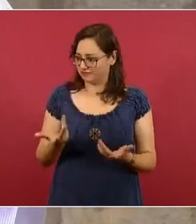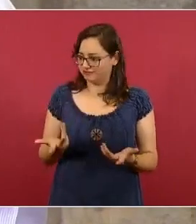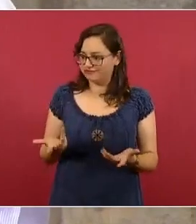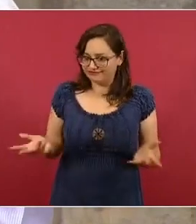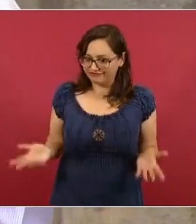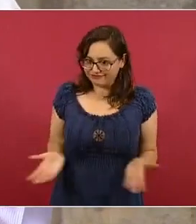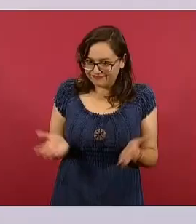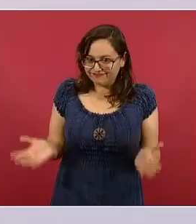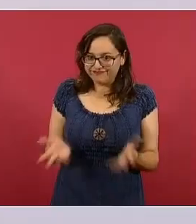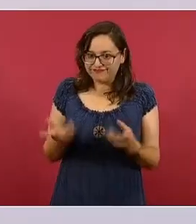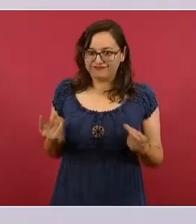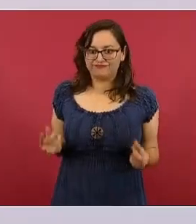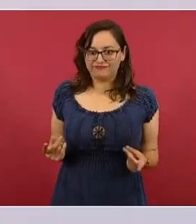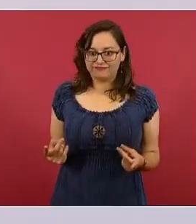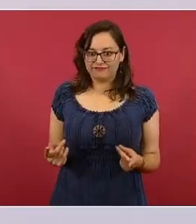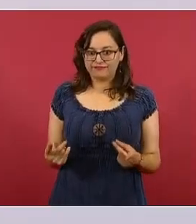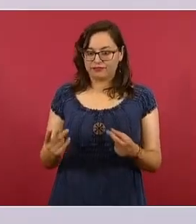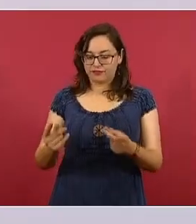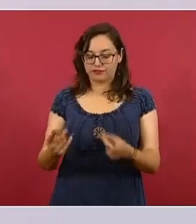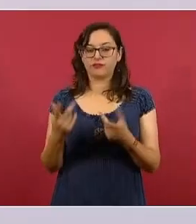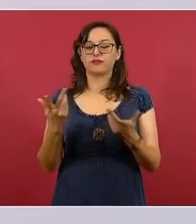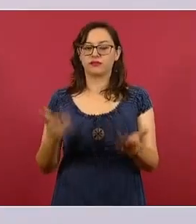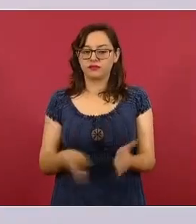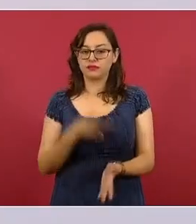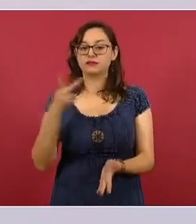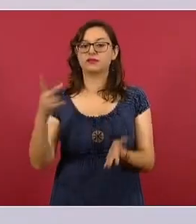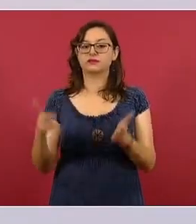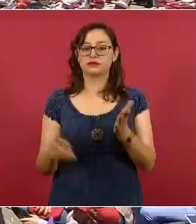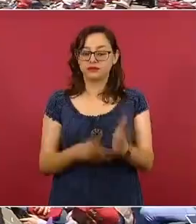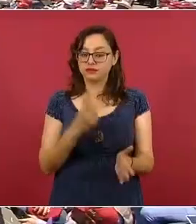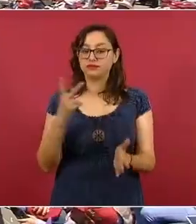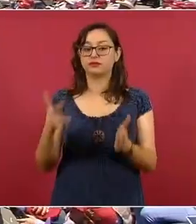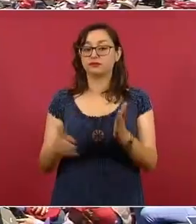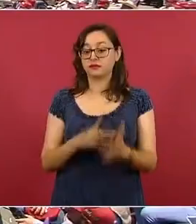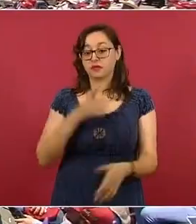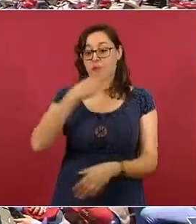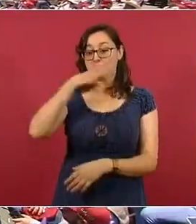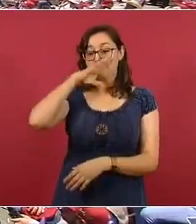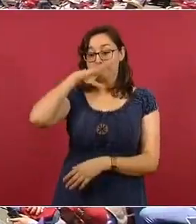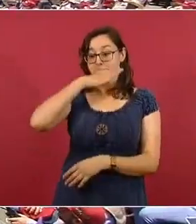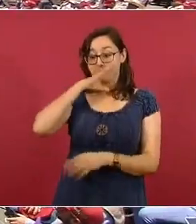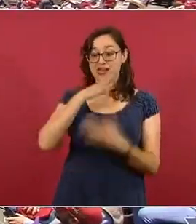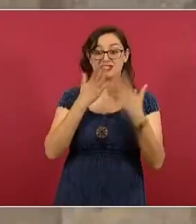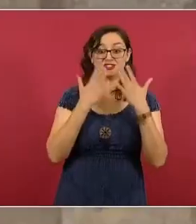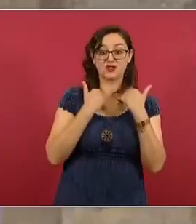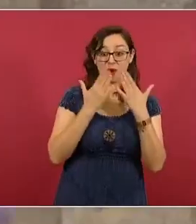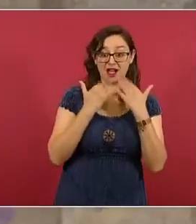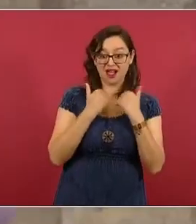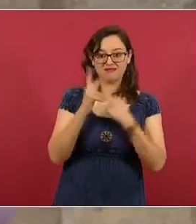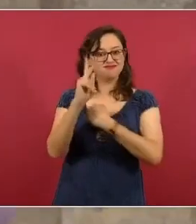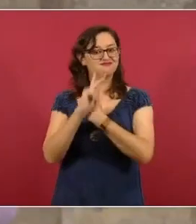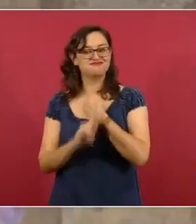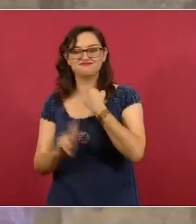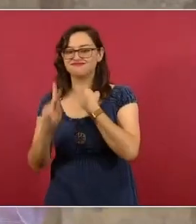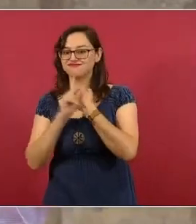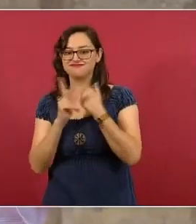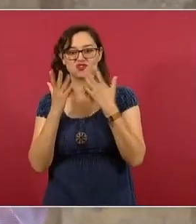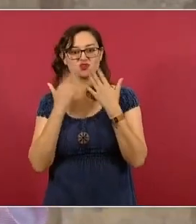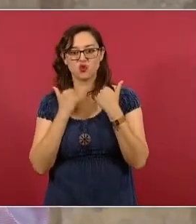estas reuniones, expresada por usted, señor presidente, de que sin maíz no hay país, aquí